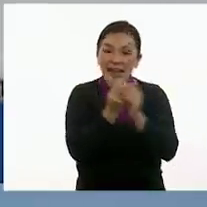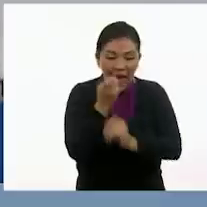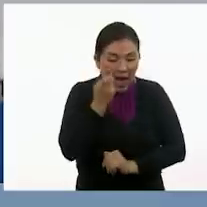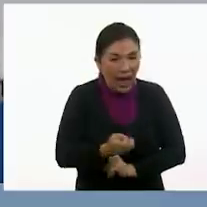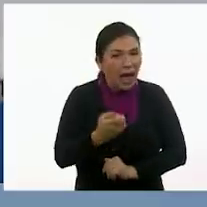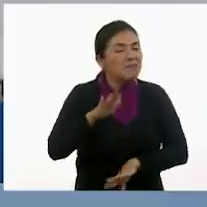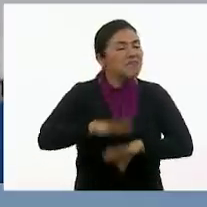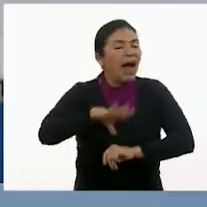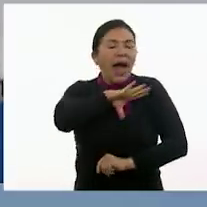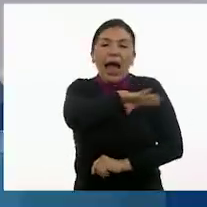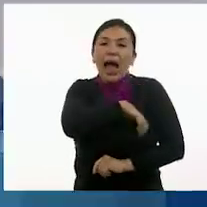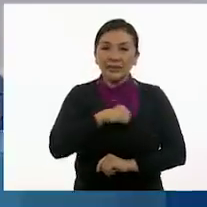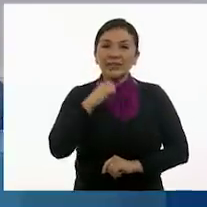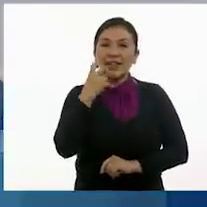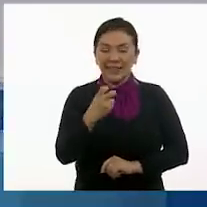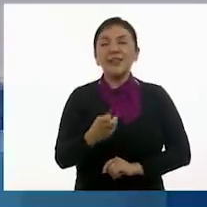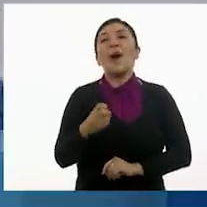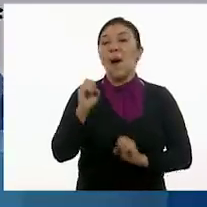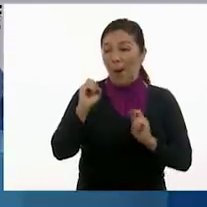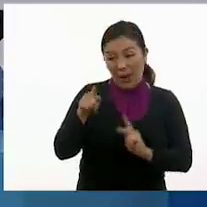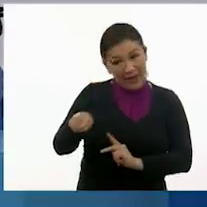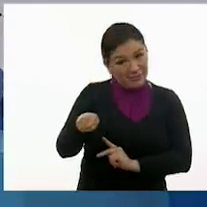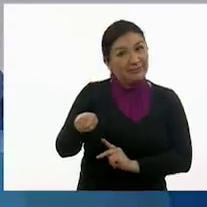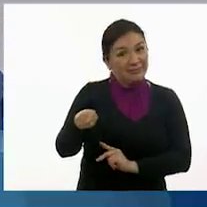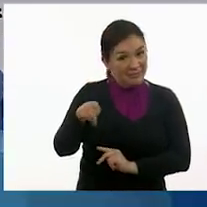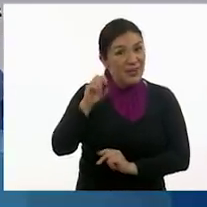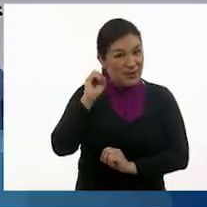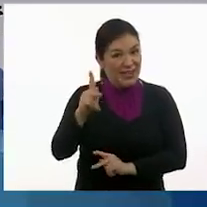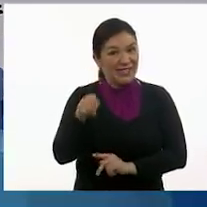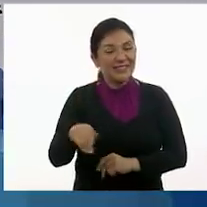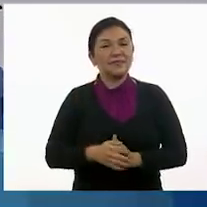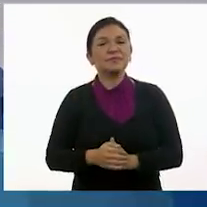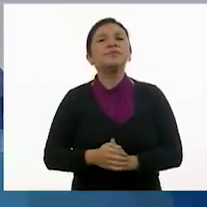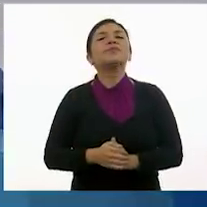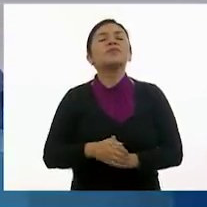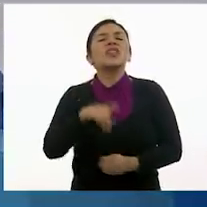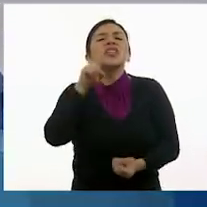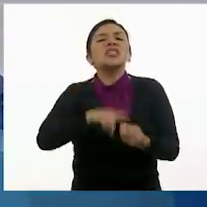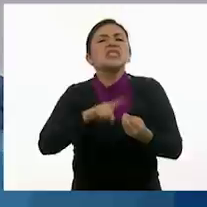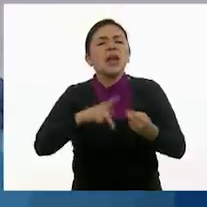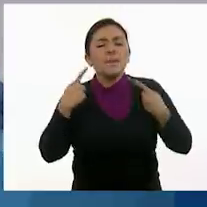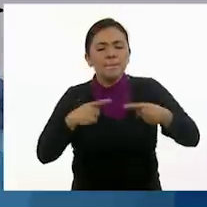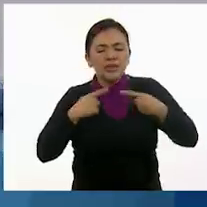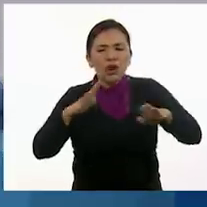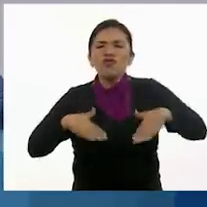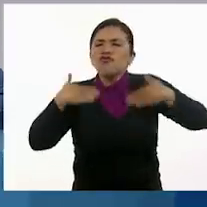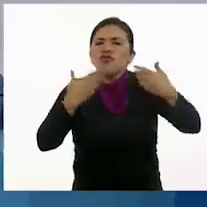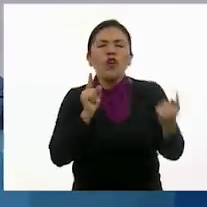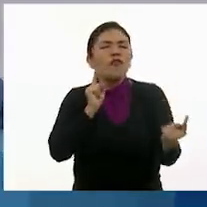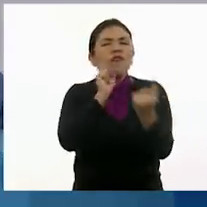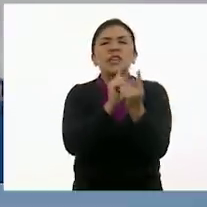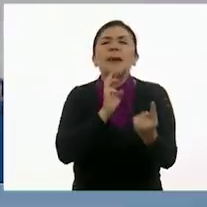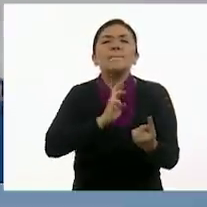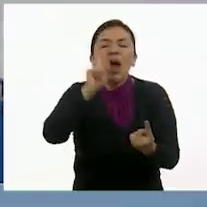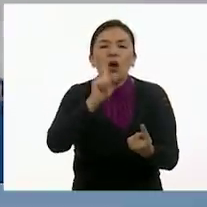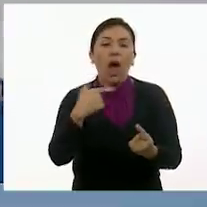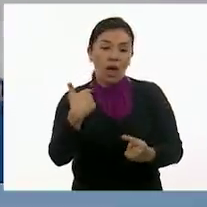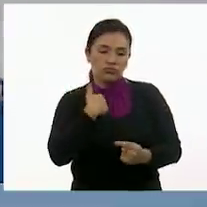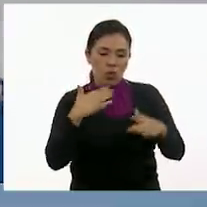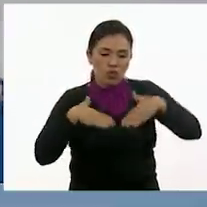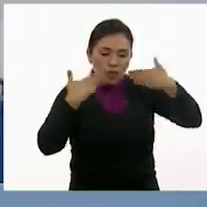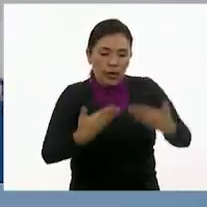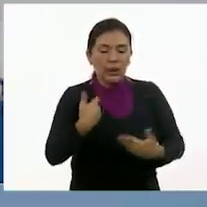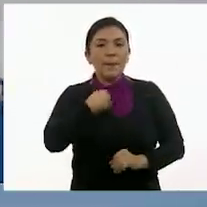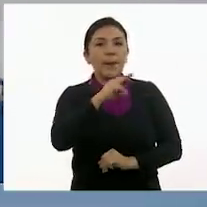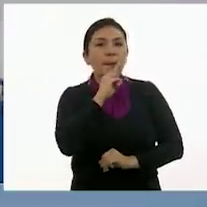clase favorita? Sí. Más te vale, Raúl. ¿A quién le tienes confianza en tu familia, Raúl? Ah, pues a mi mamá